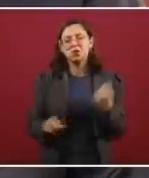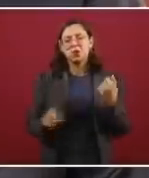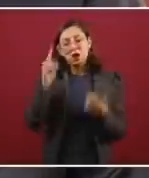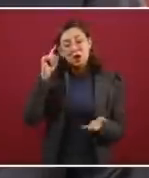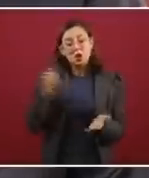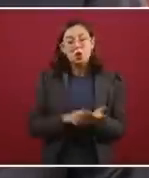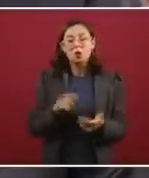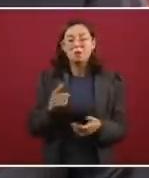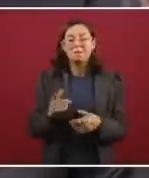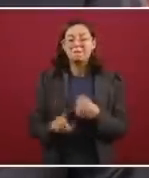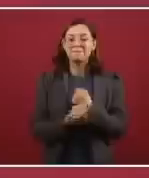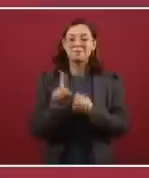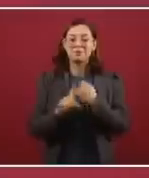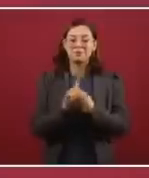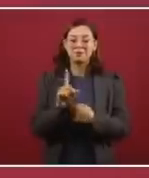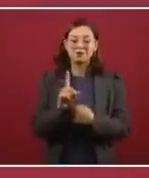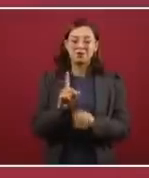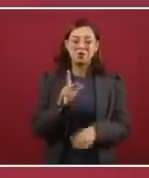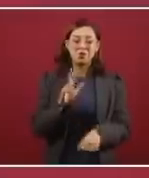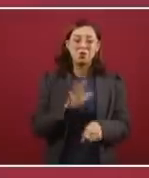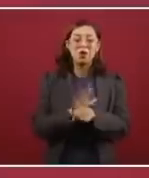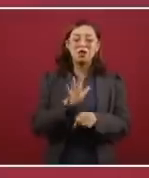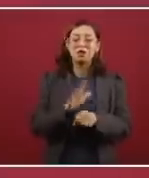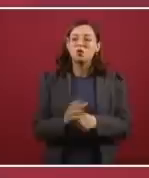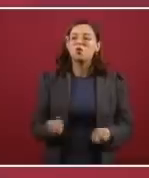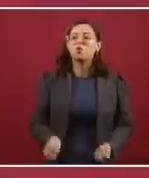principal es el de la cobertura.